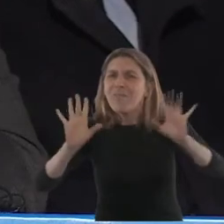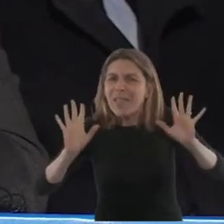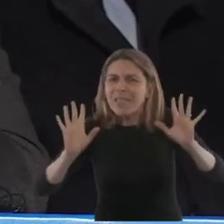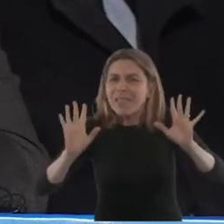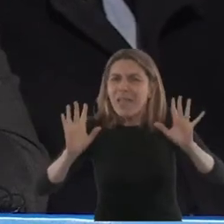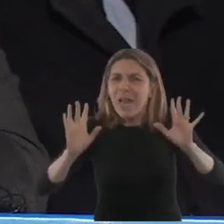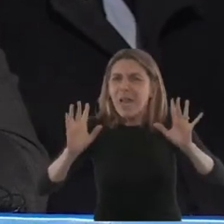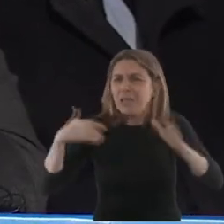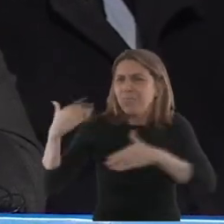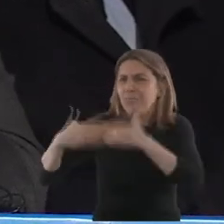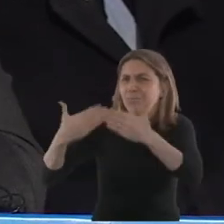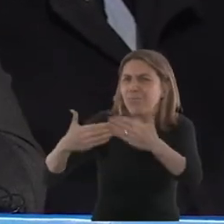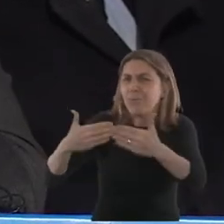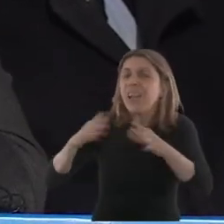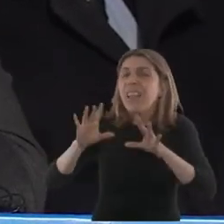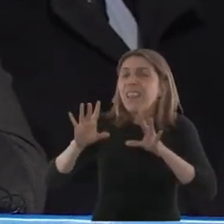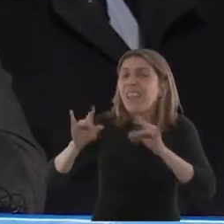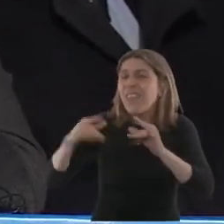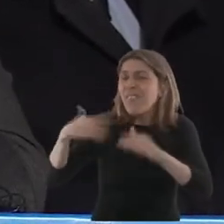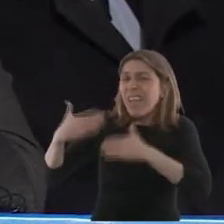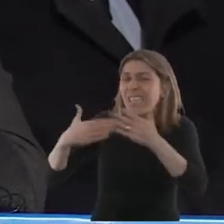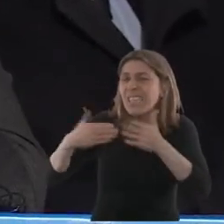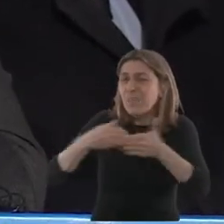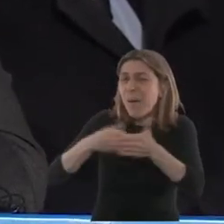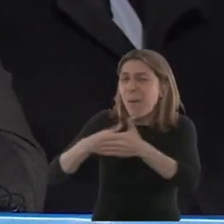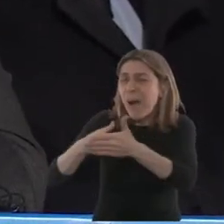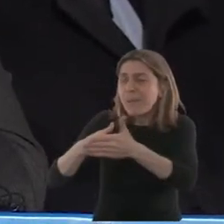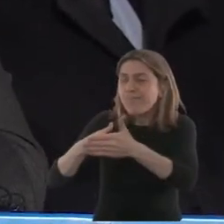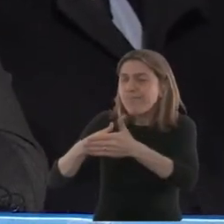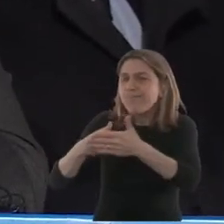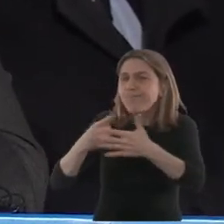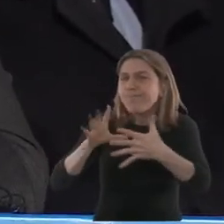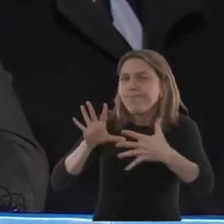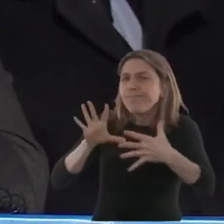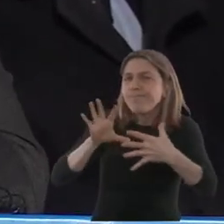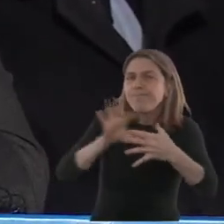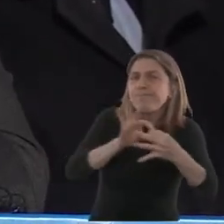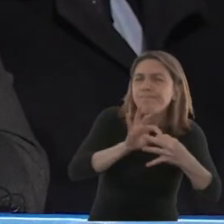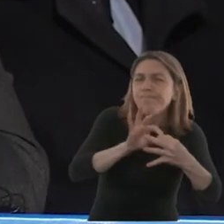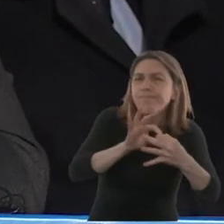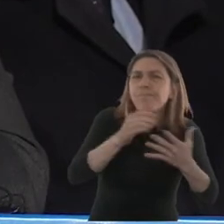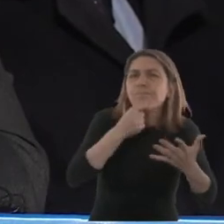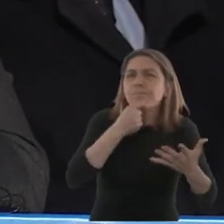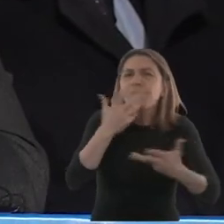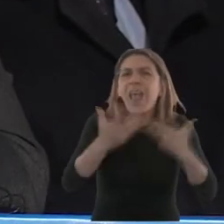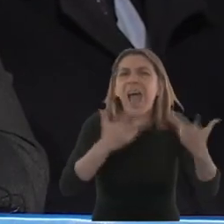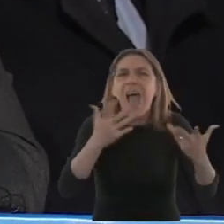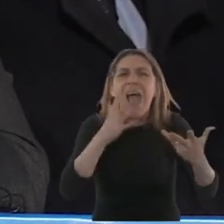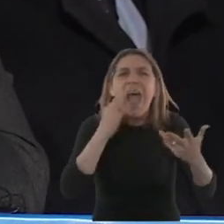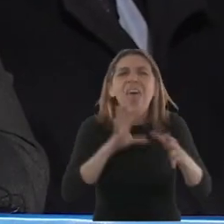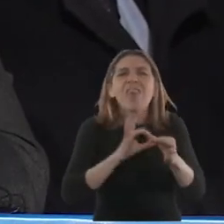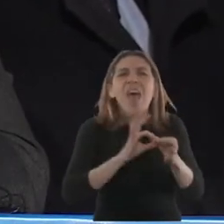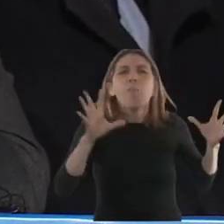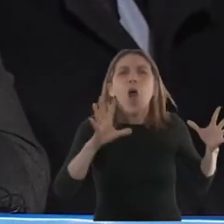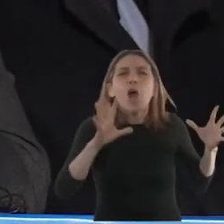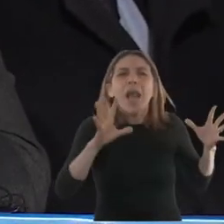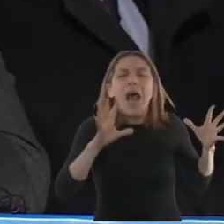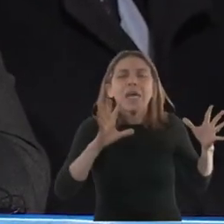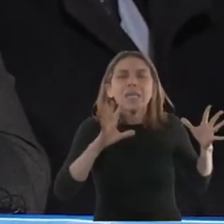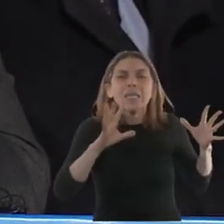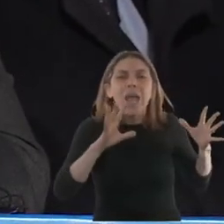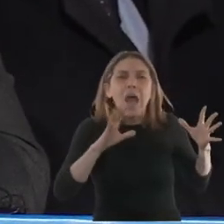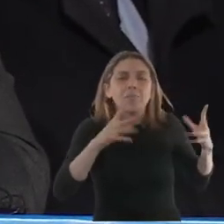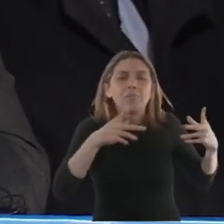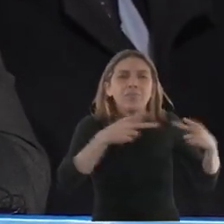general se relacionaron cada vez que se cortaba el orden democrático o el orden